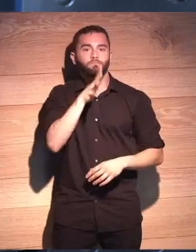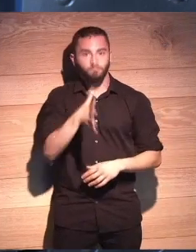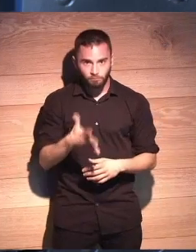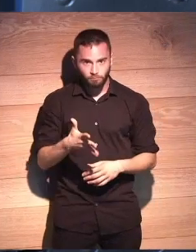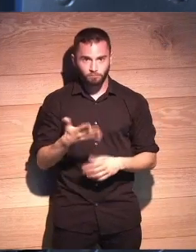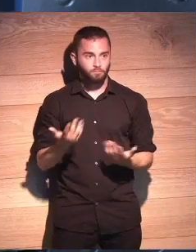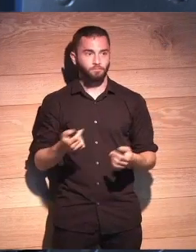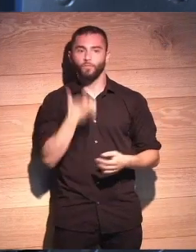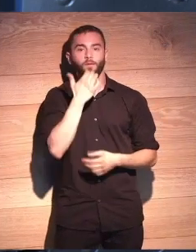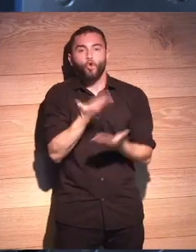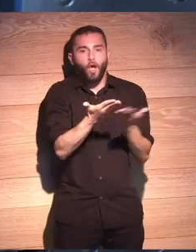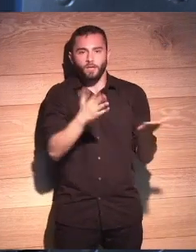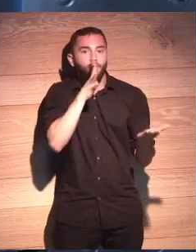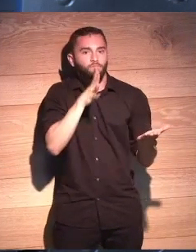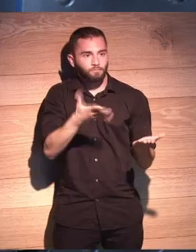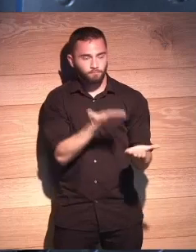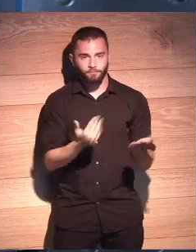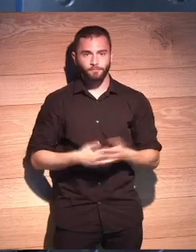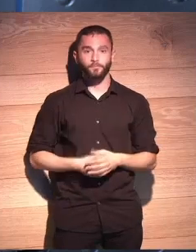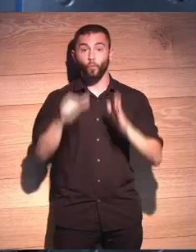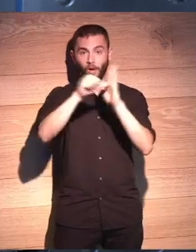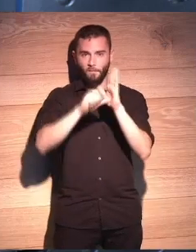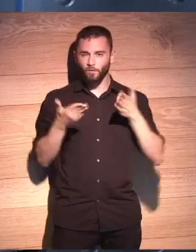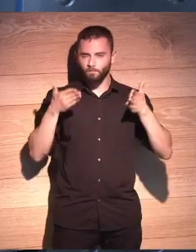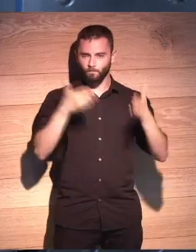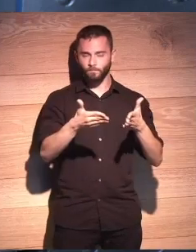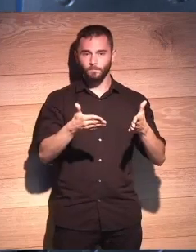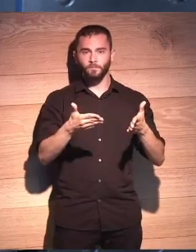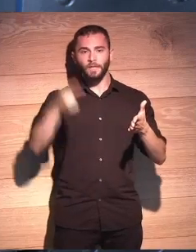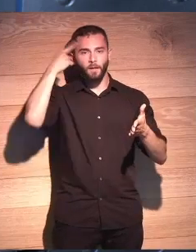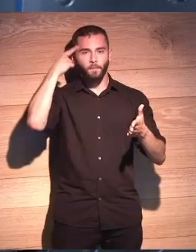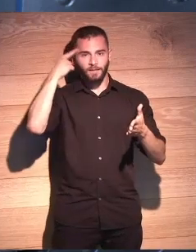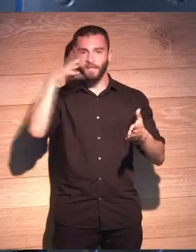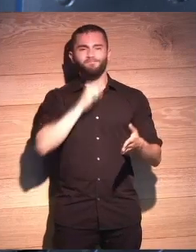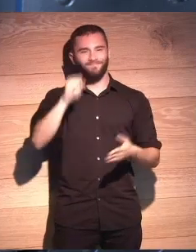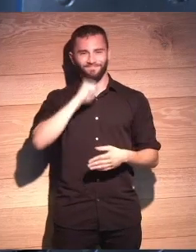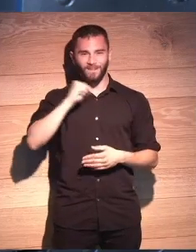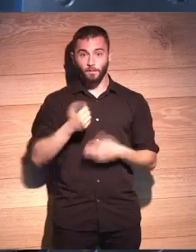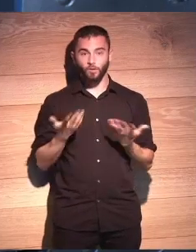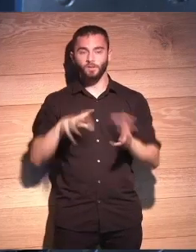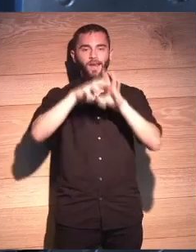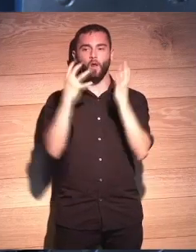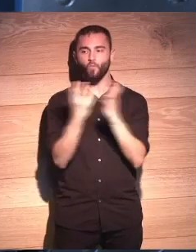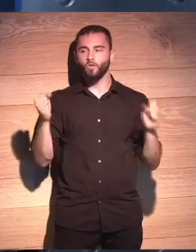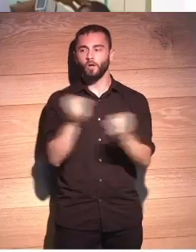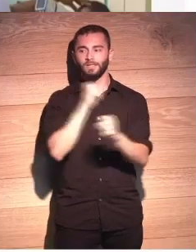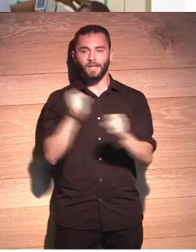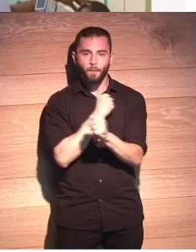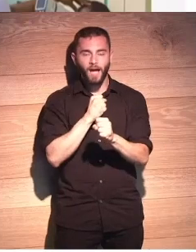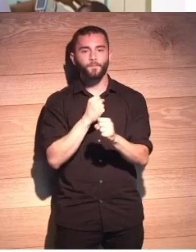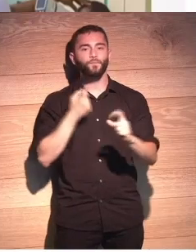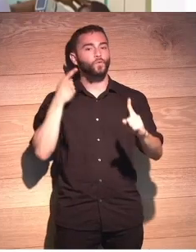como asombrosas son estas, ¿no? Dedico un capítulo a esas mentes maravillosas que están trabajando en el mundo para